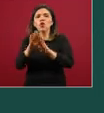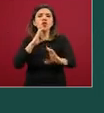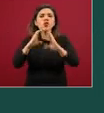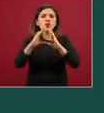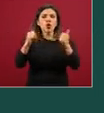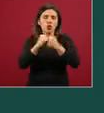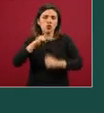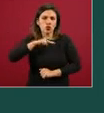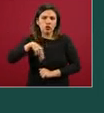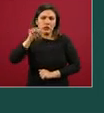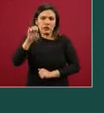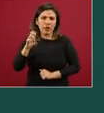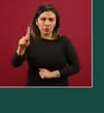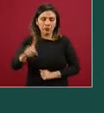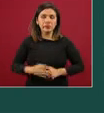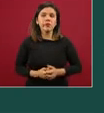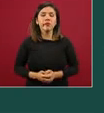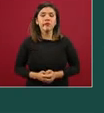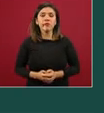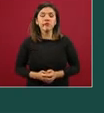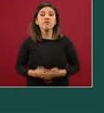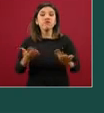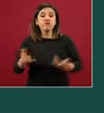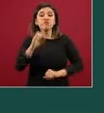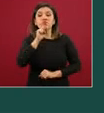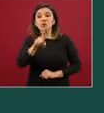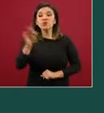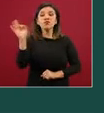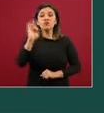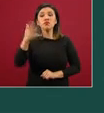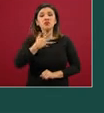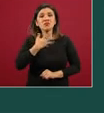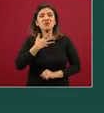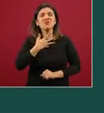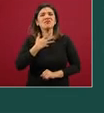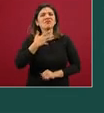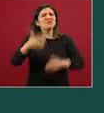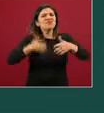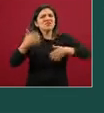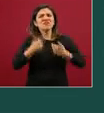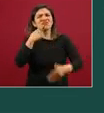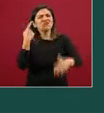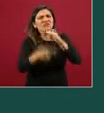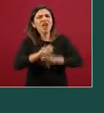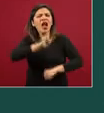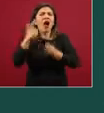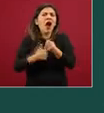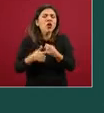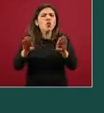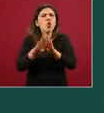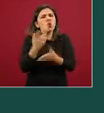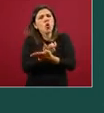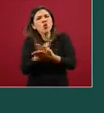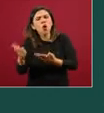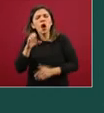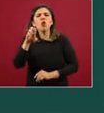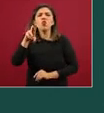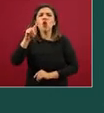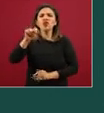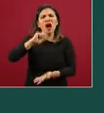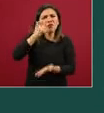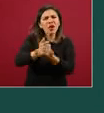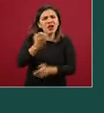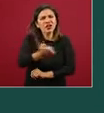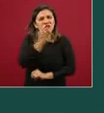de comunicarse con nosotros. También, si tienen cualquier tipo de quejas con respecto al cobro de cuotas, al